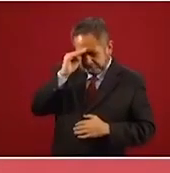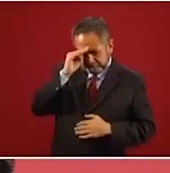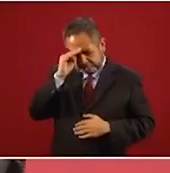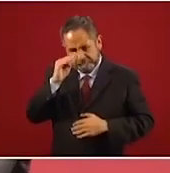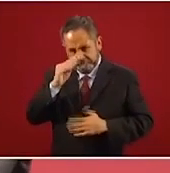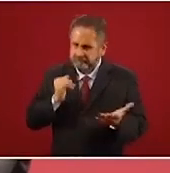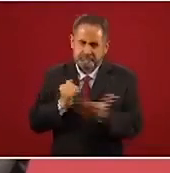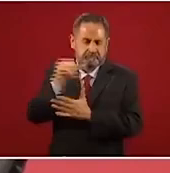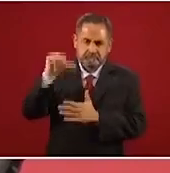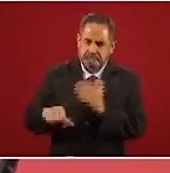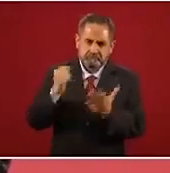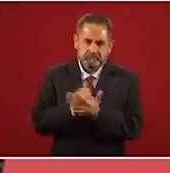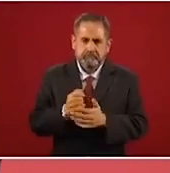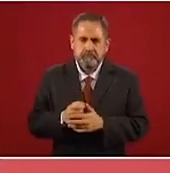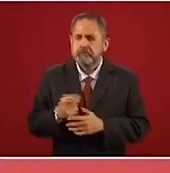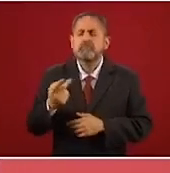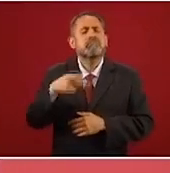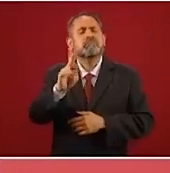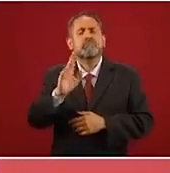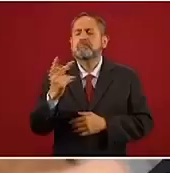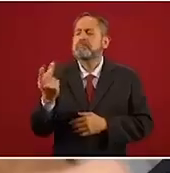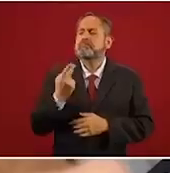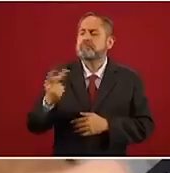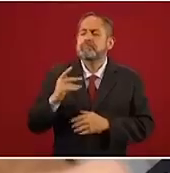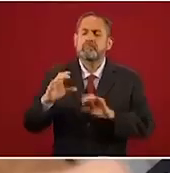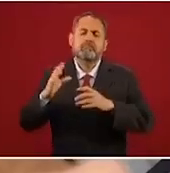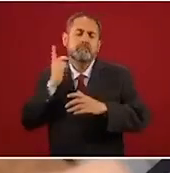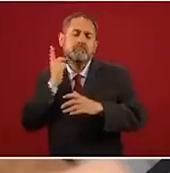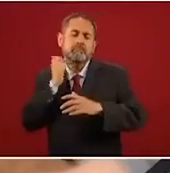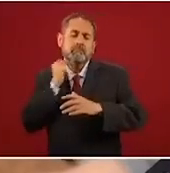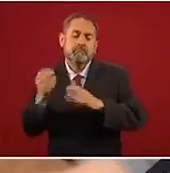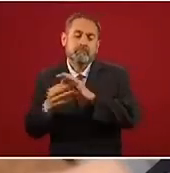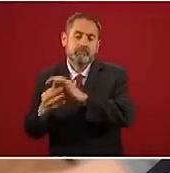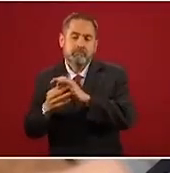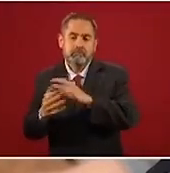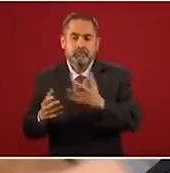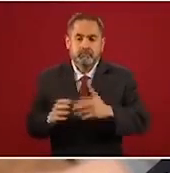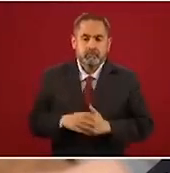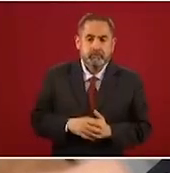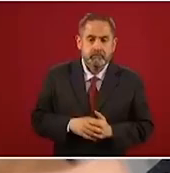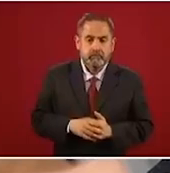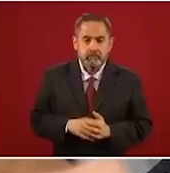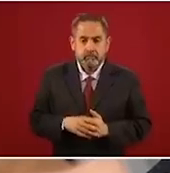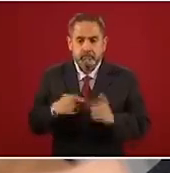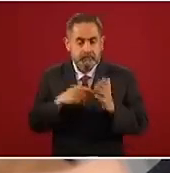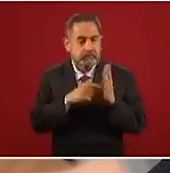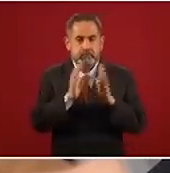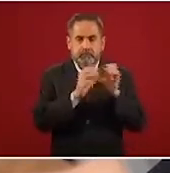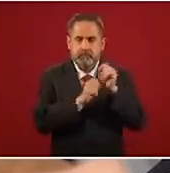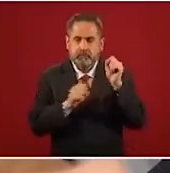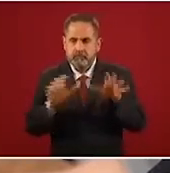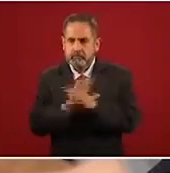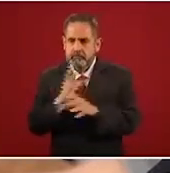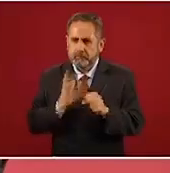coincidimos con los legisladores. Sí, porque además se puede. Si es preferente, no pueden ser cambios a la Constitución. Sí,